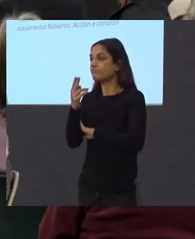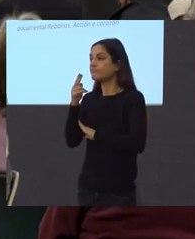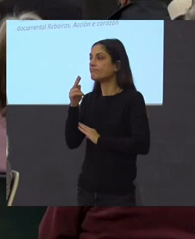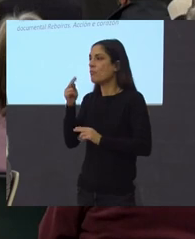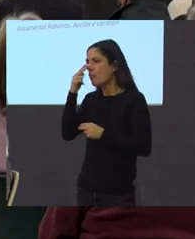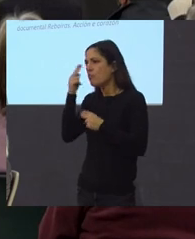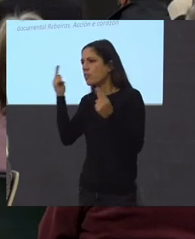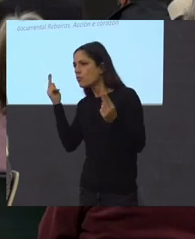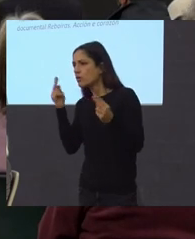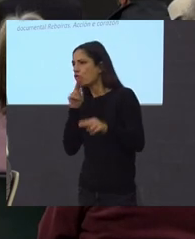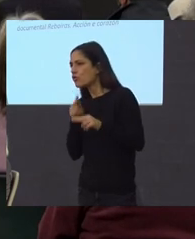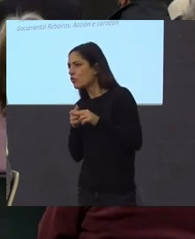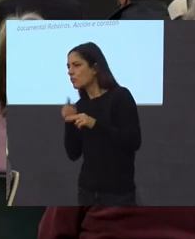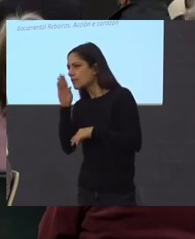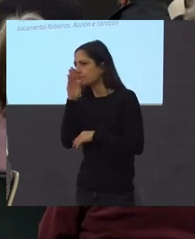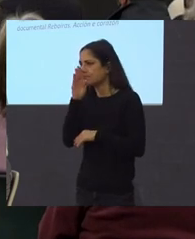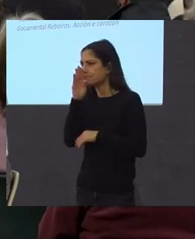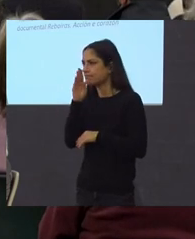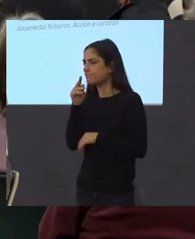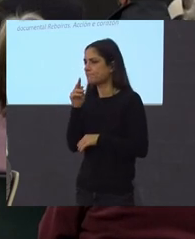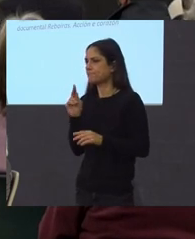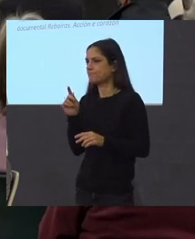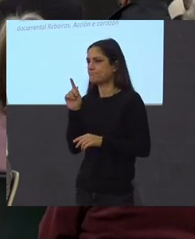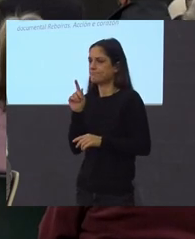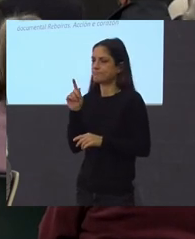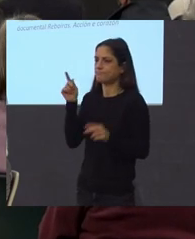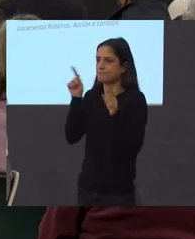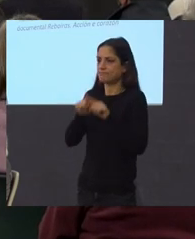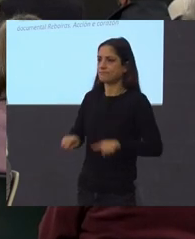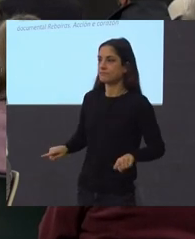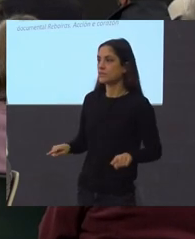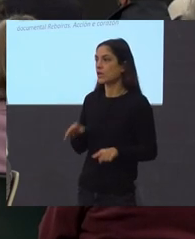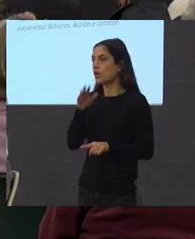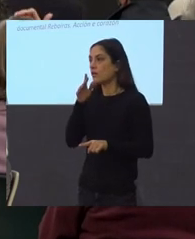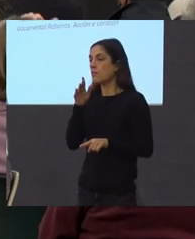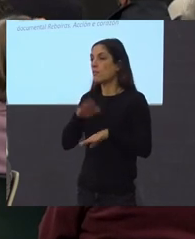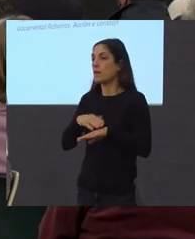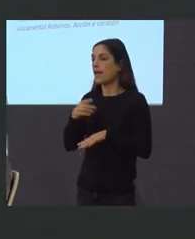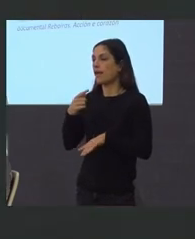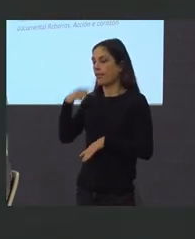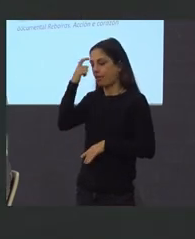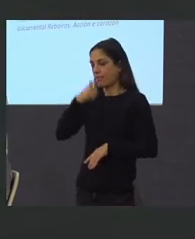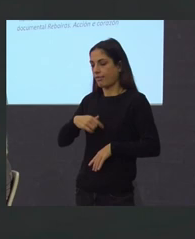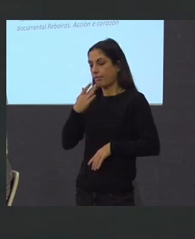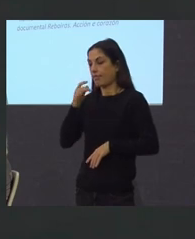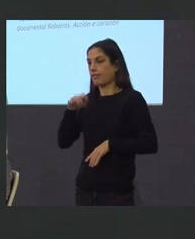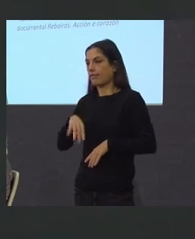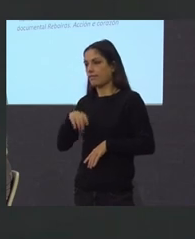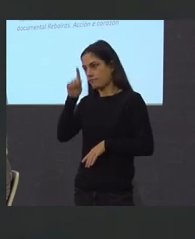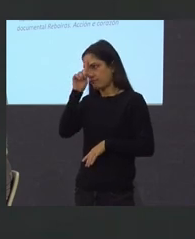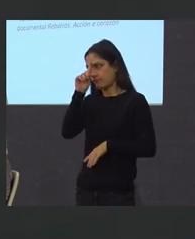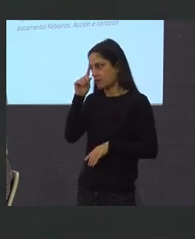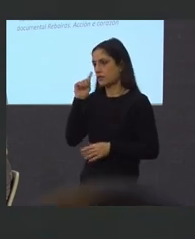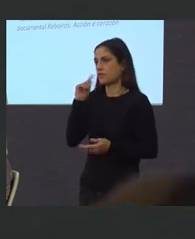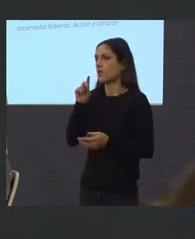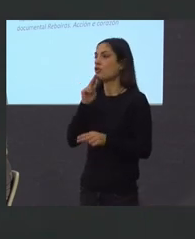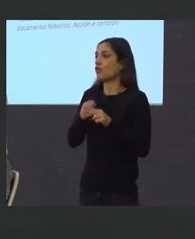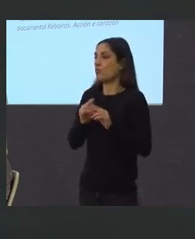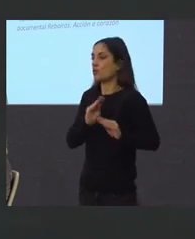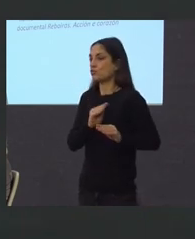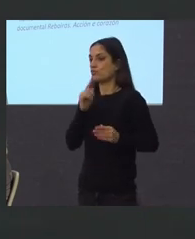por cuestións de seguridade, porque o que aí se desvelaba, pois, nunca aparecera sobre o papel, nunca